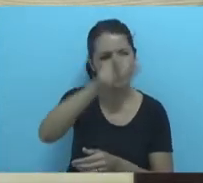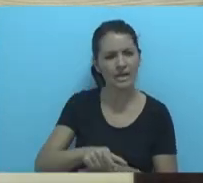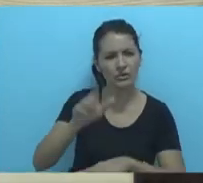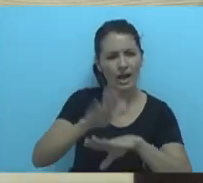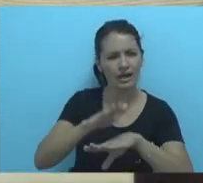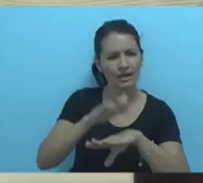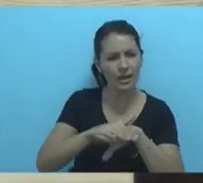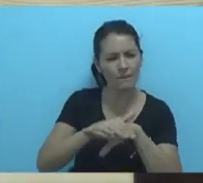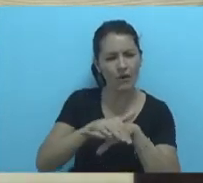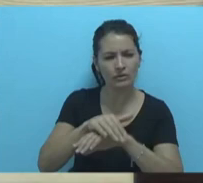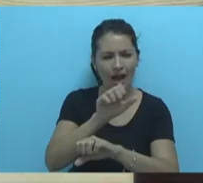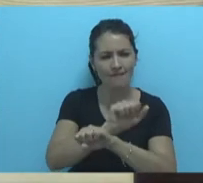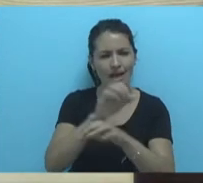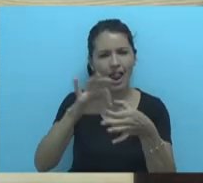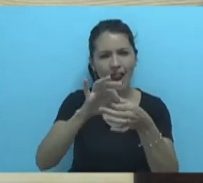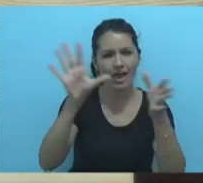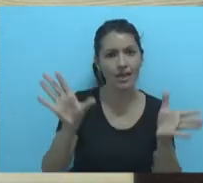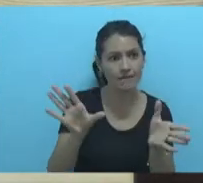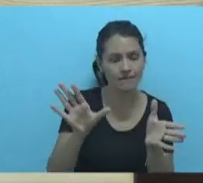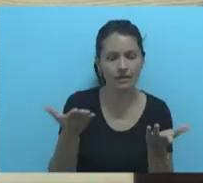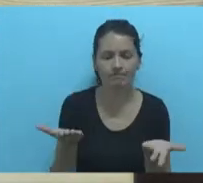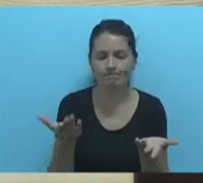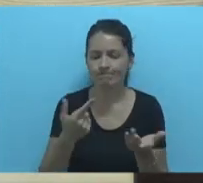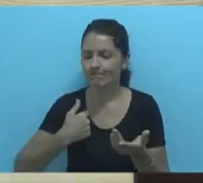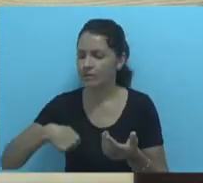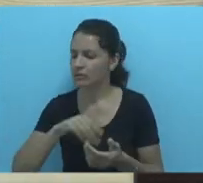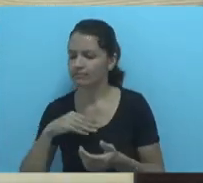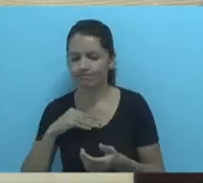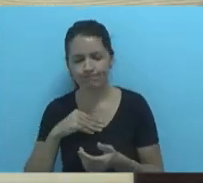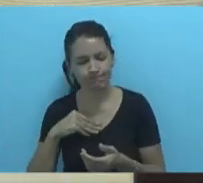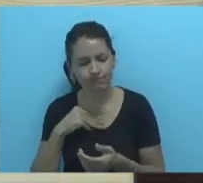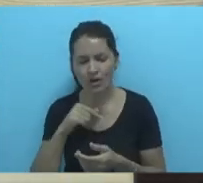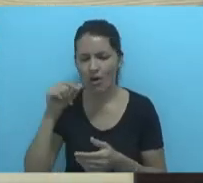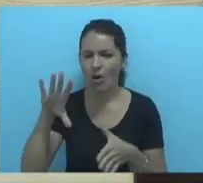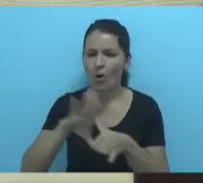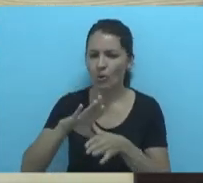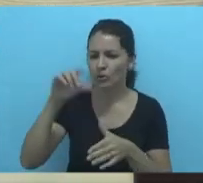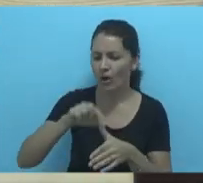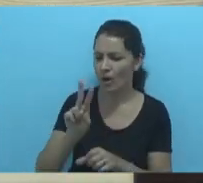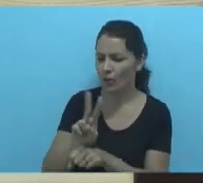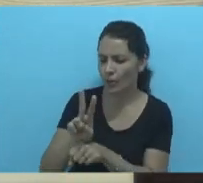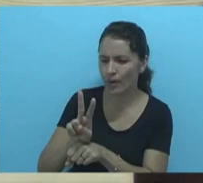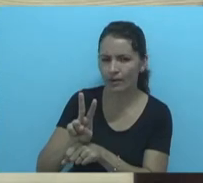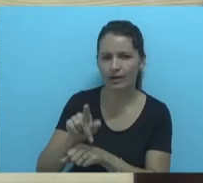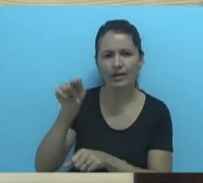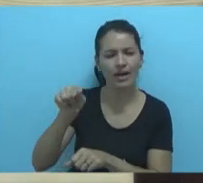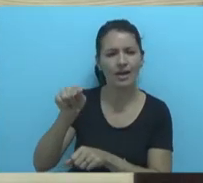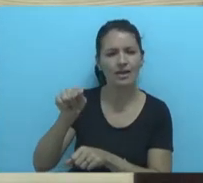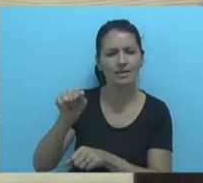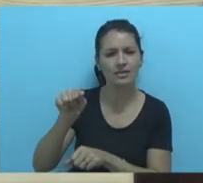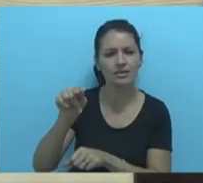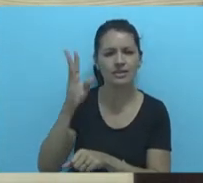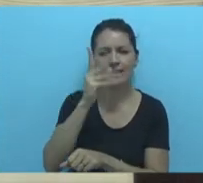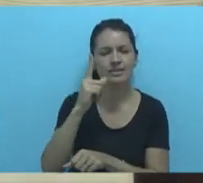decepcionados, y más en un momento que hablamos tanto de proteger la vida de las mujeres. El asesinato de Kiara Páez y